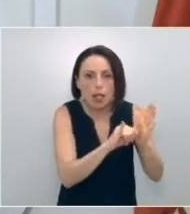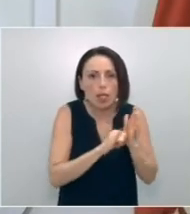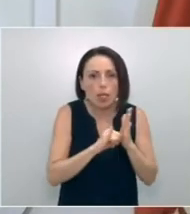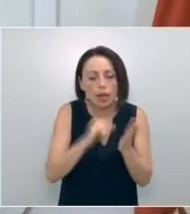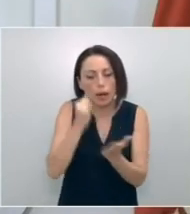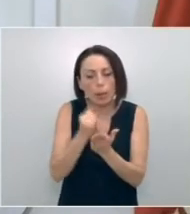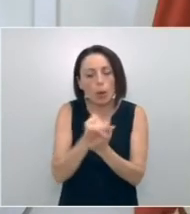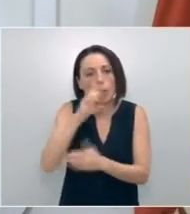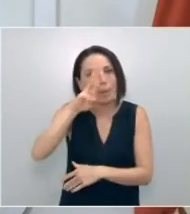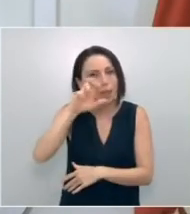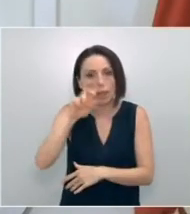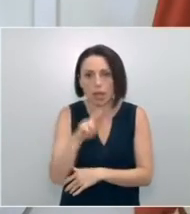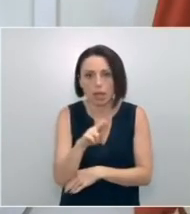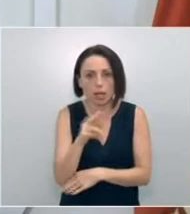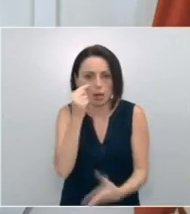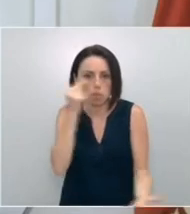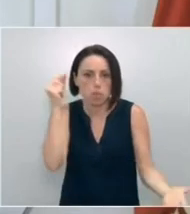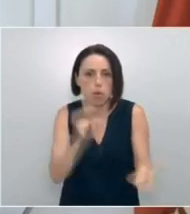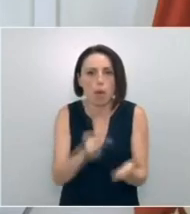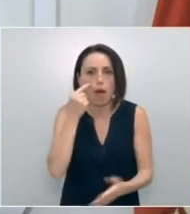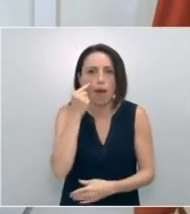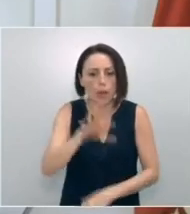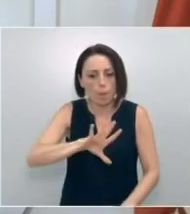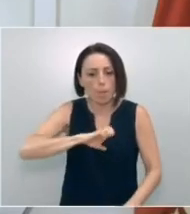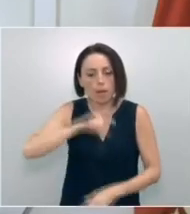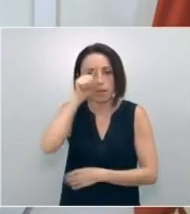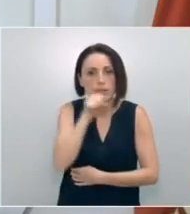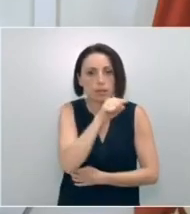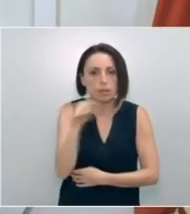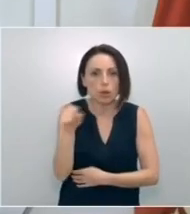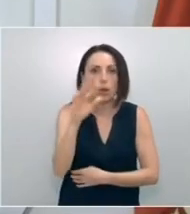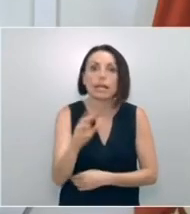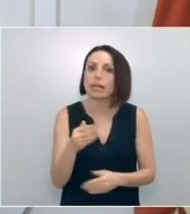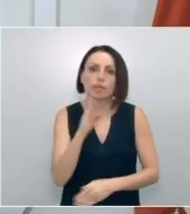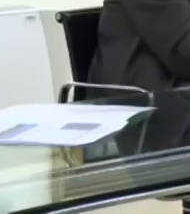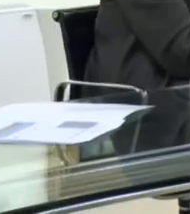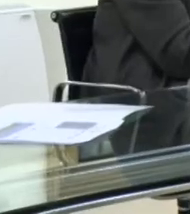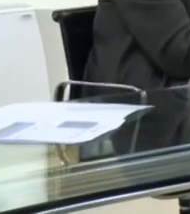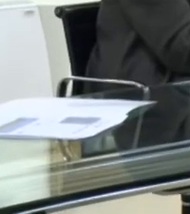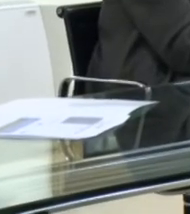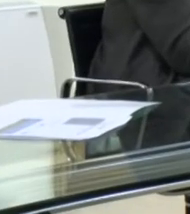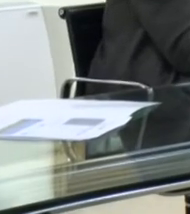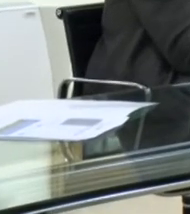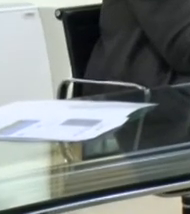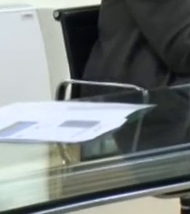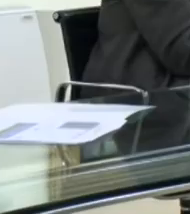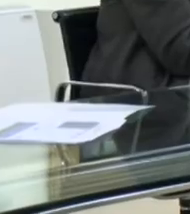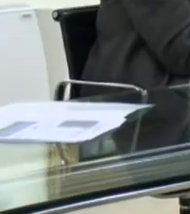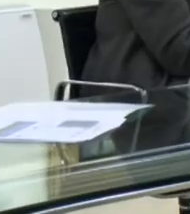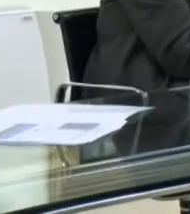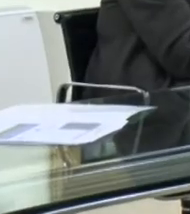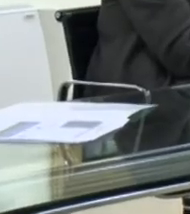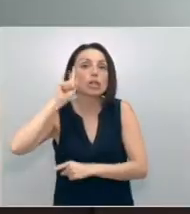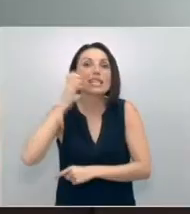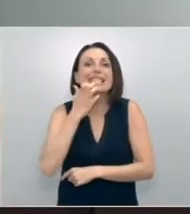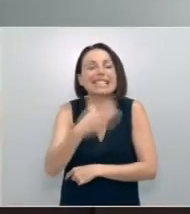sobre la marcha para ver si están contagiados y de todas maneras pasan a estar en cuarentena. Y no descarta tener que llevar a